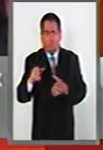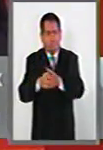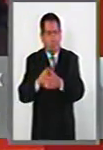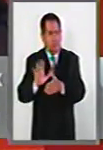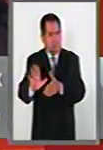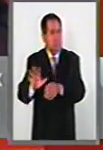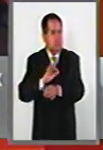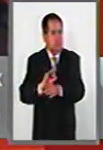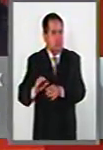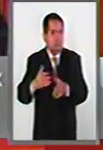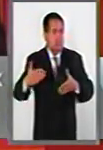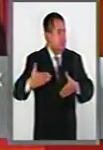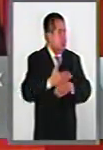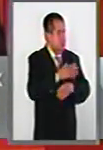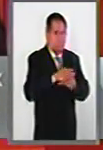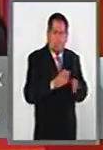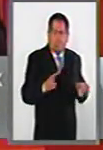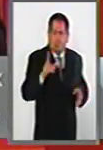una